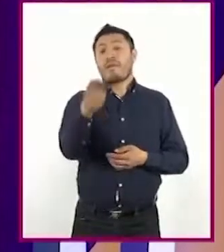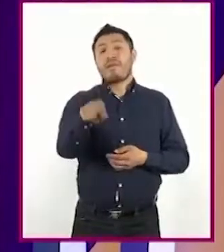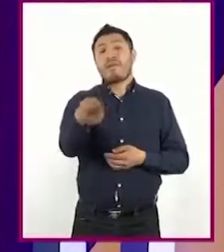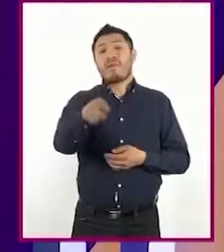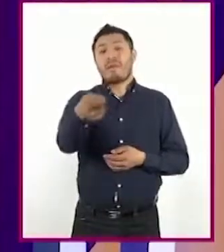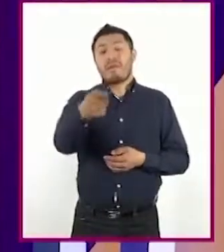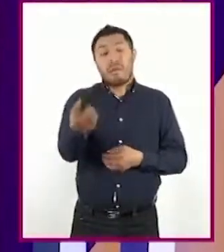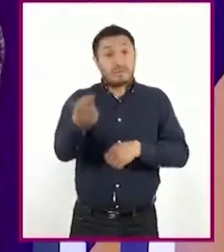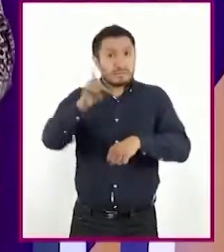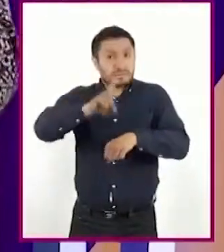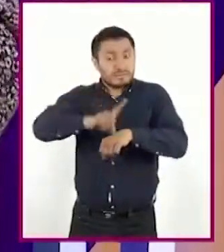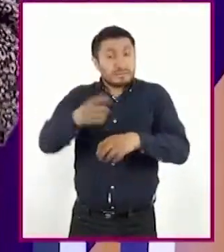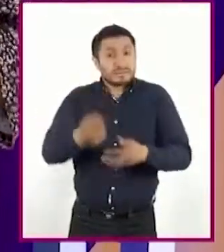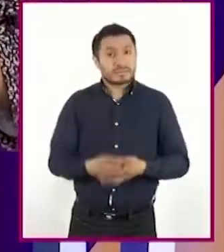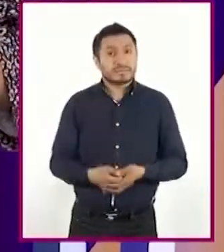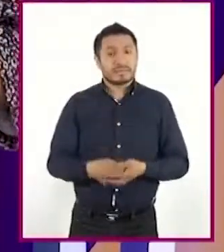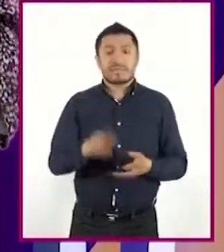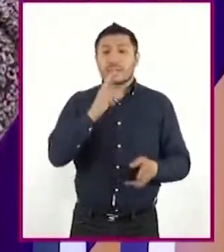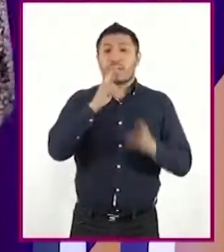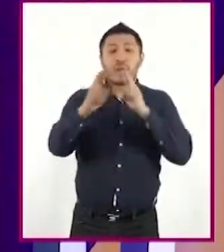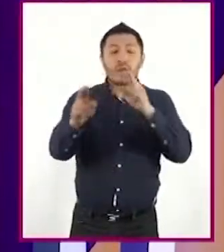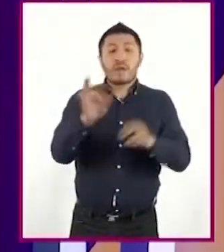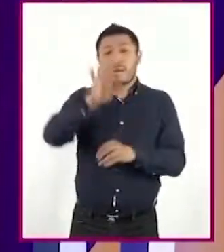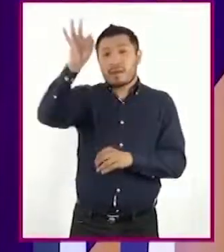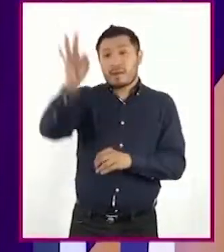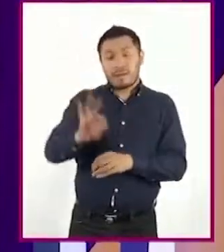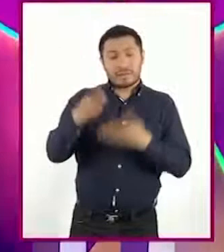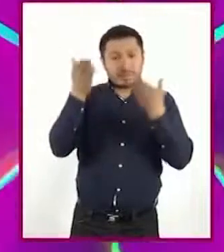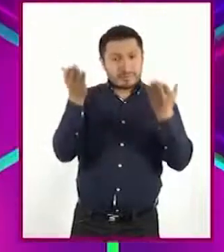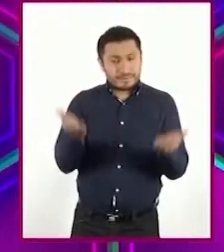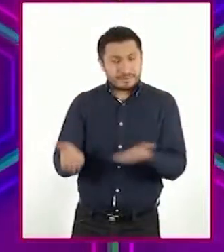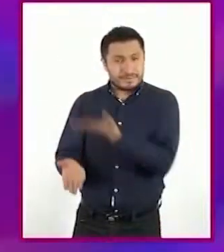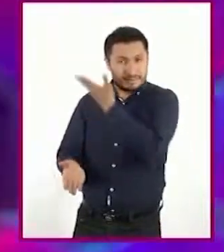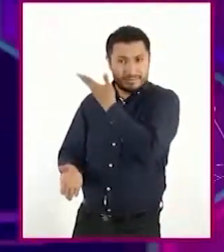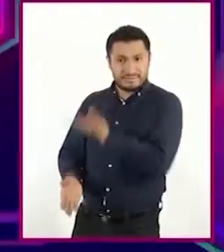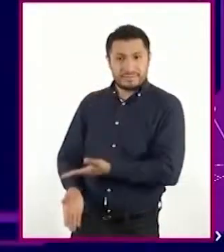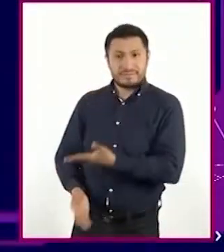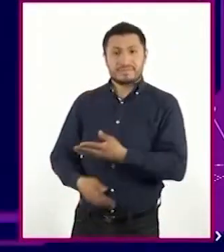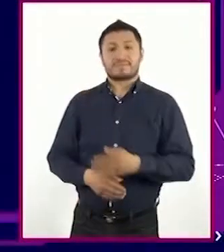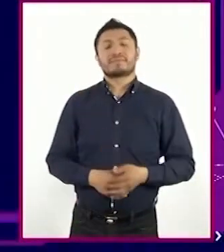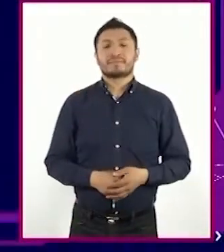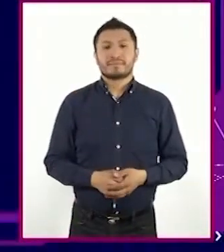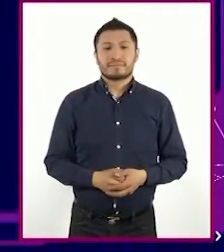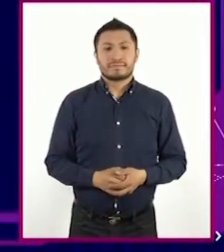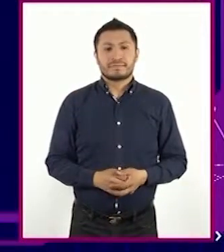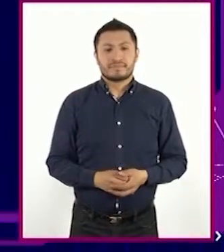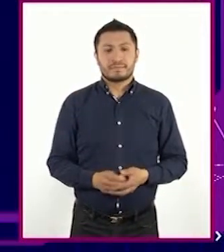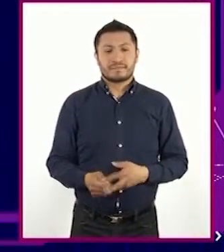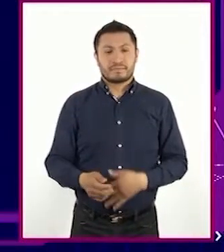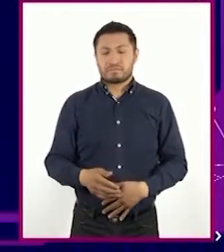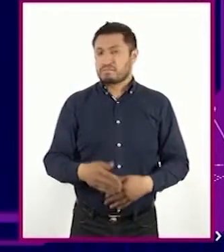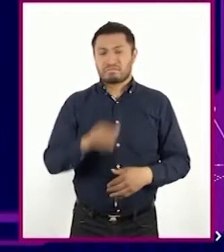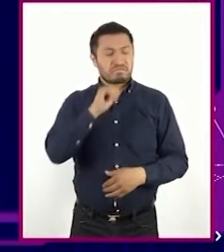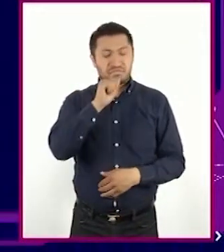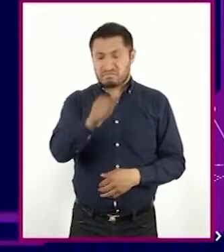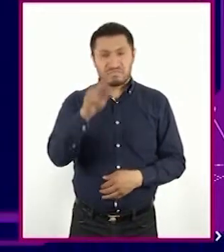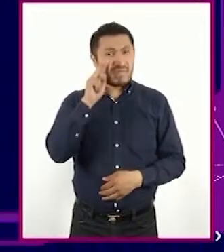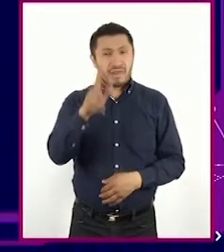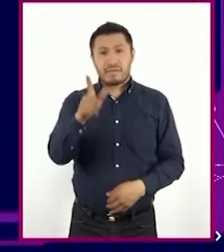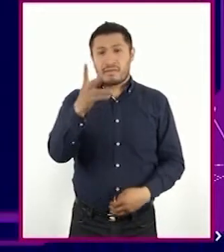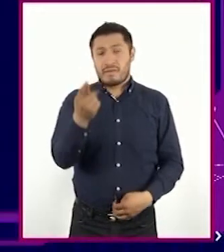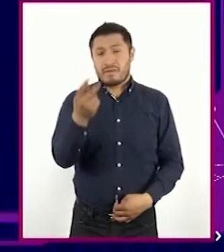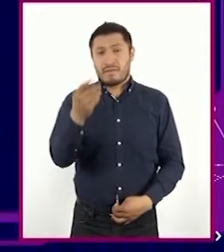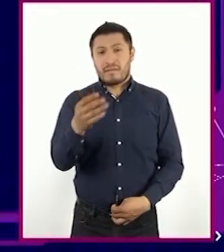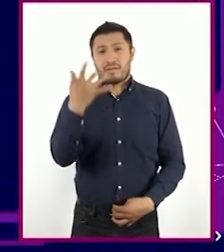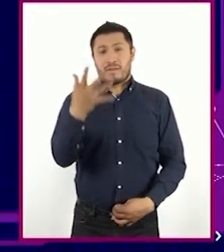Las respuestas en porcentaje se tienen a continuación. No ven televisión el